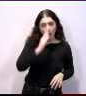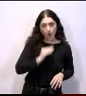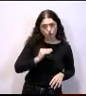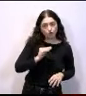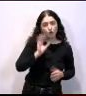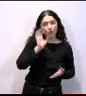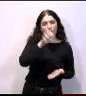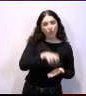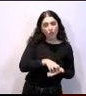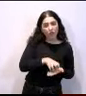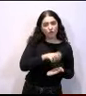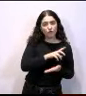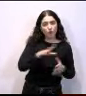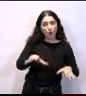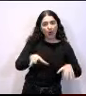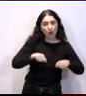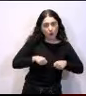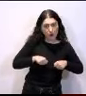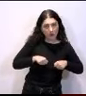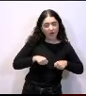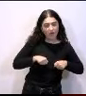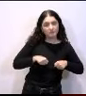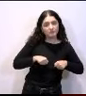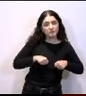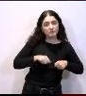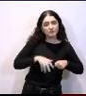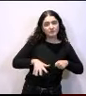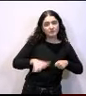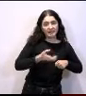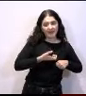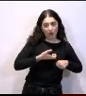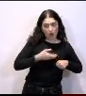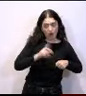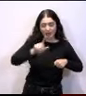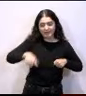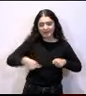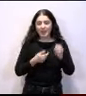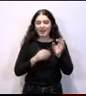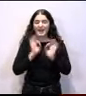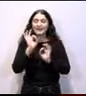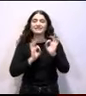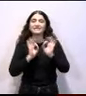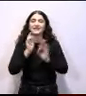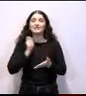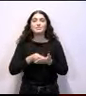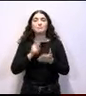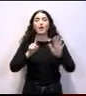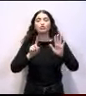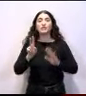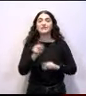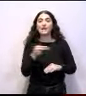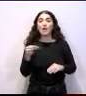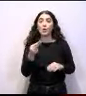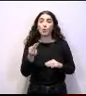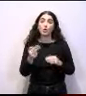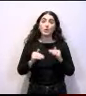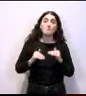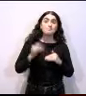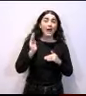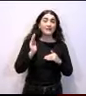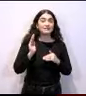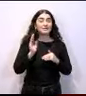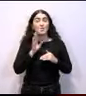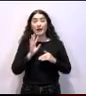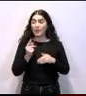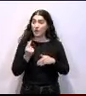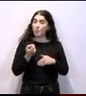de acogida regional, tasas como el pago de más de 6 euros, que puede parecer una pequeña cantidad,